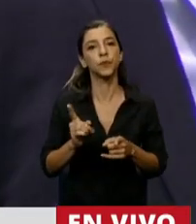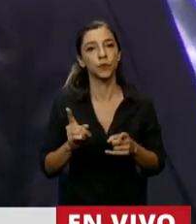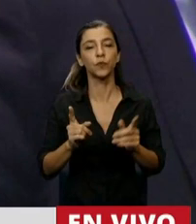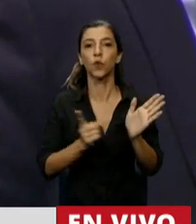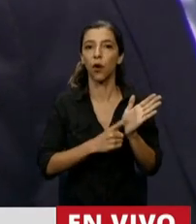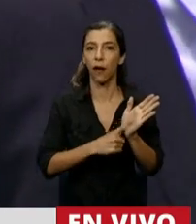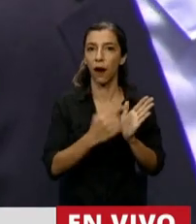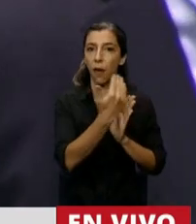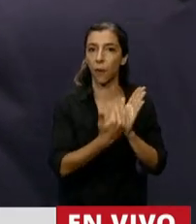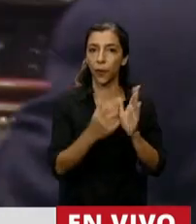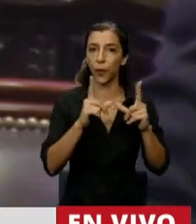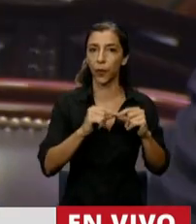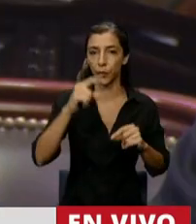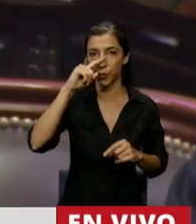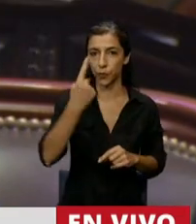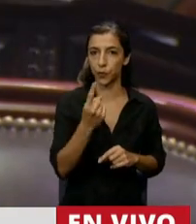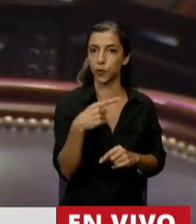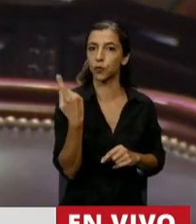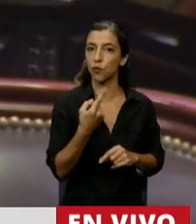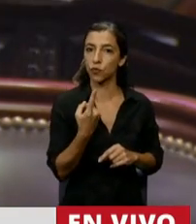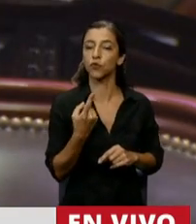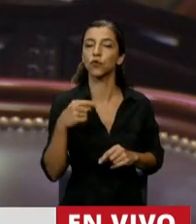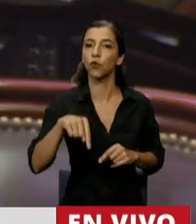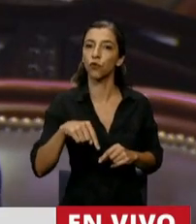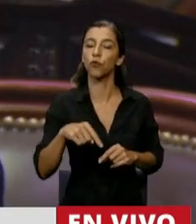nuestro reglamento, podamos tratar